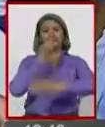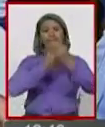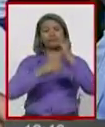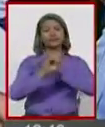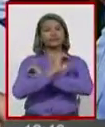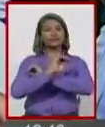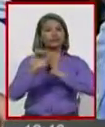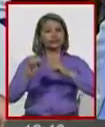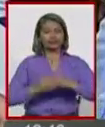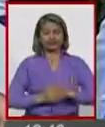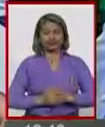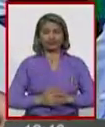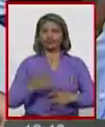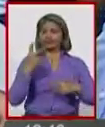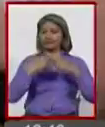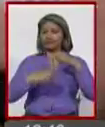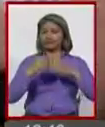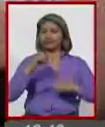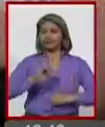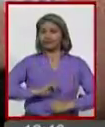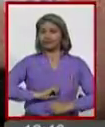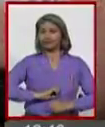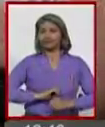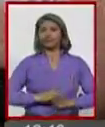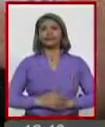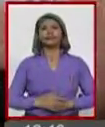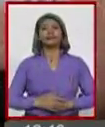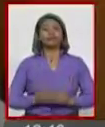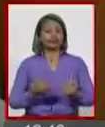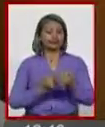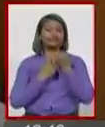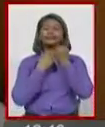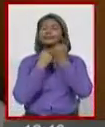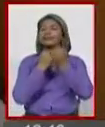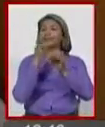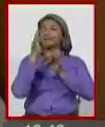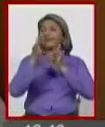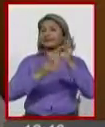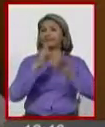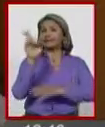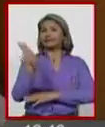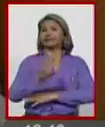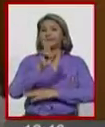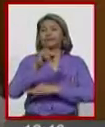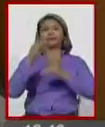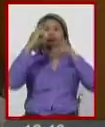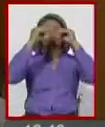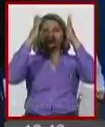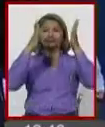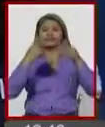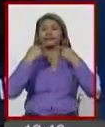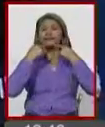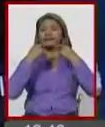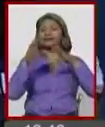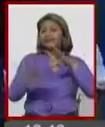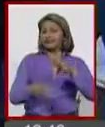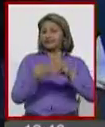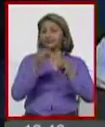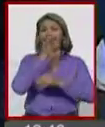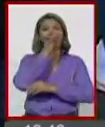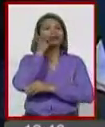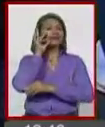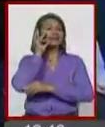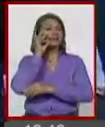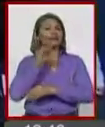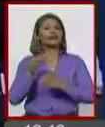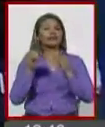alimento, ya tiene un problema de gastritis, ¿no? En ese sentido, y como apoyo a la medida, la Federación Universitaria de Profesores indicó que se sumarán a la huelga